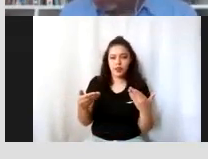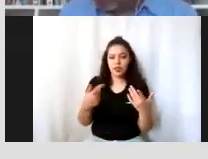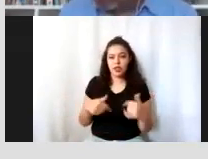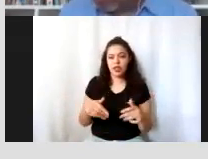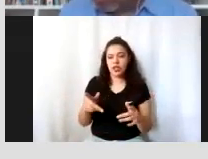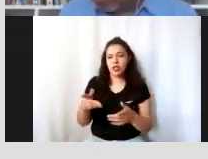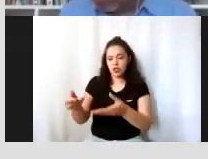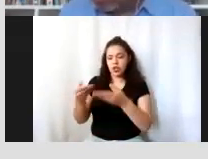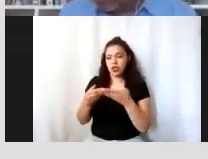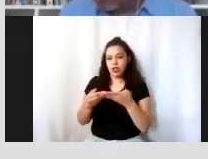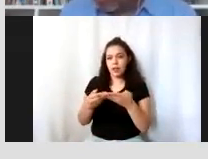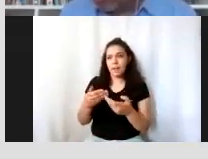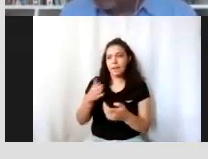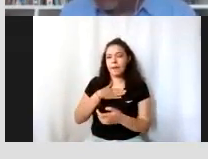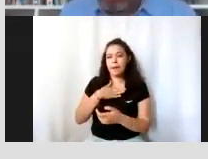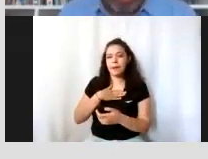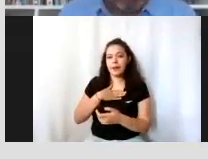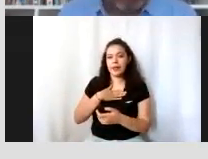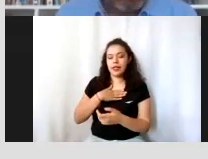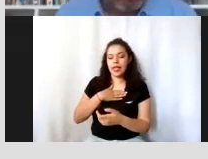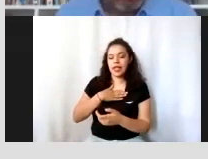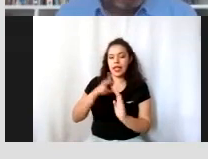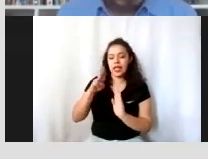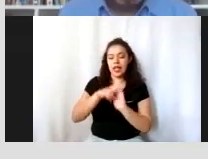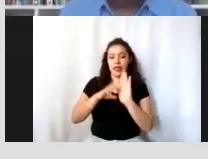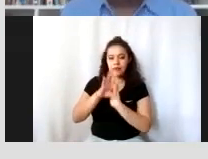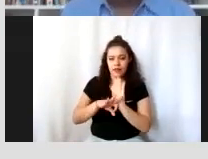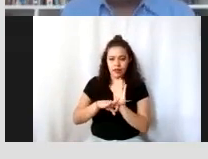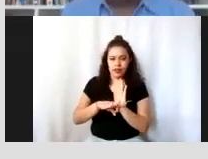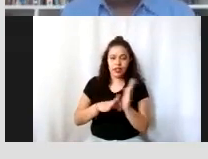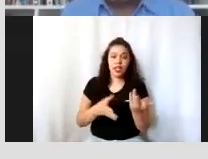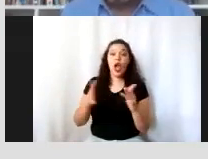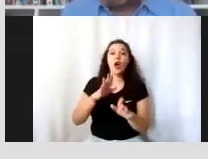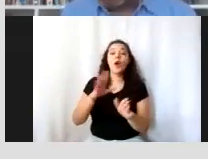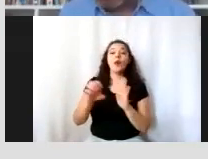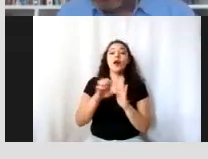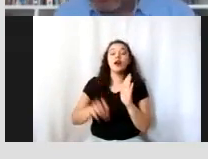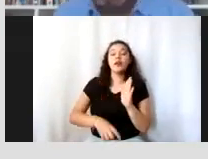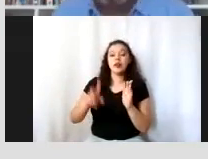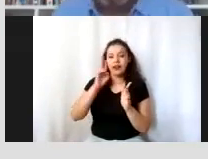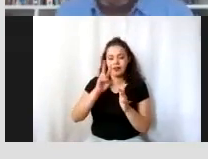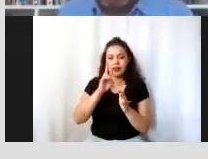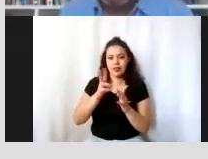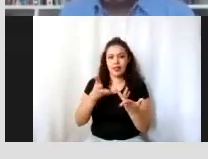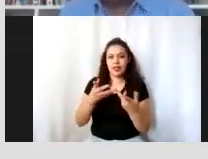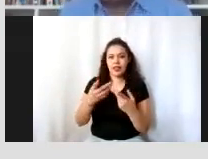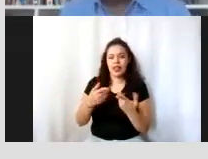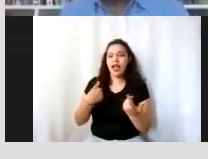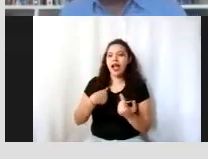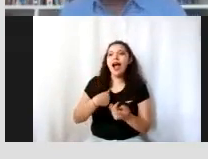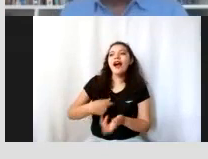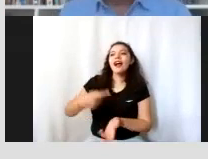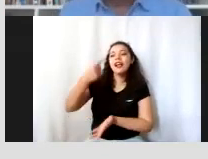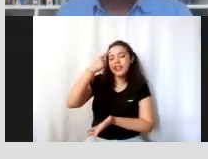domicilio mi recibo de Netflix, por ejemplo, ustedes pueden ahí, a partir de eso, inferir